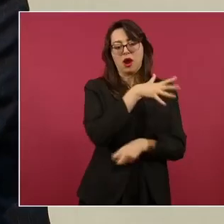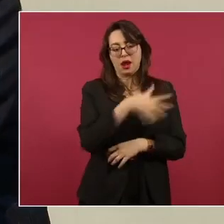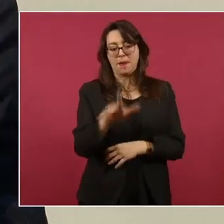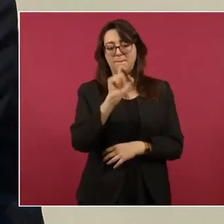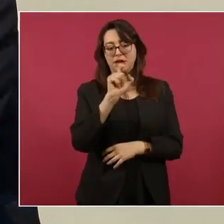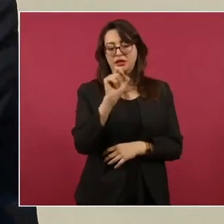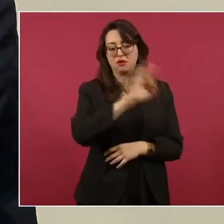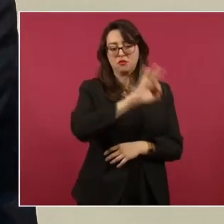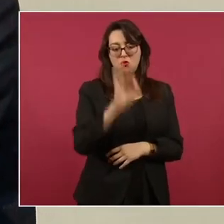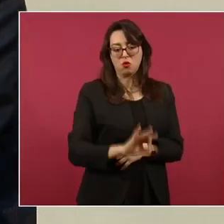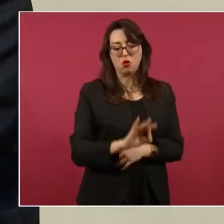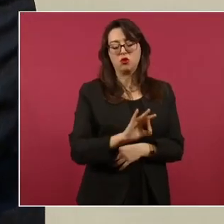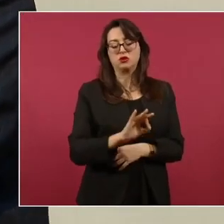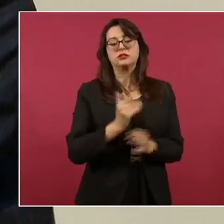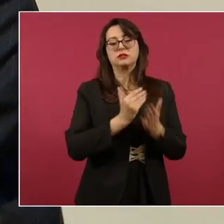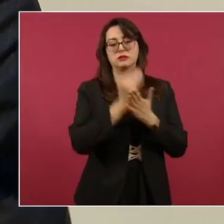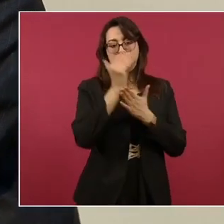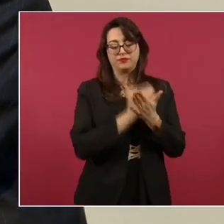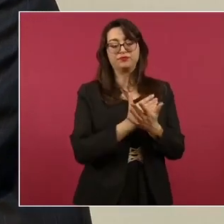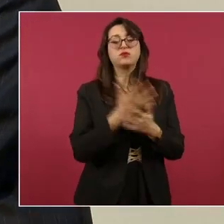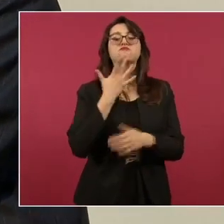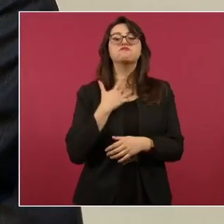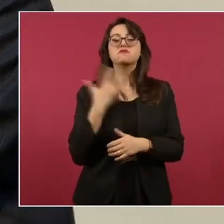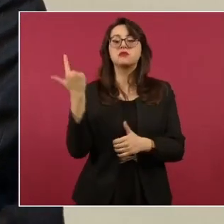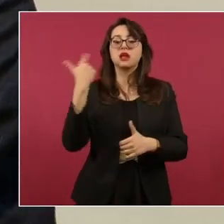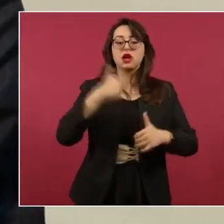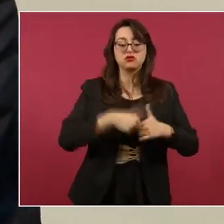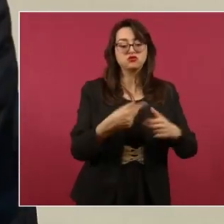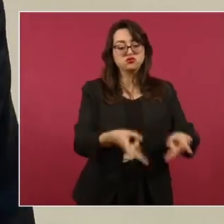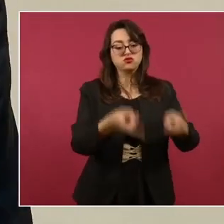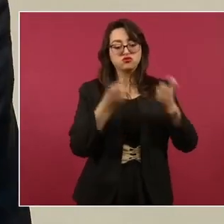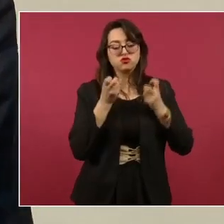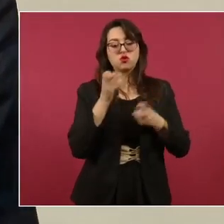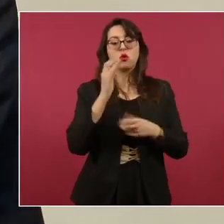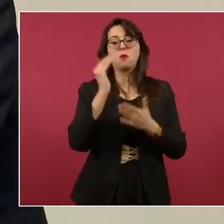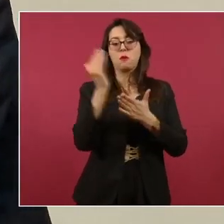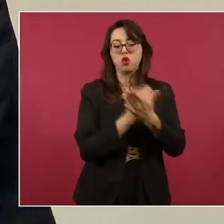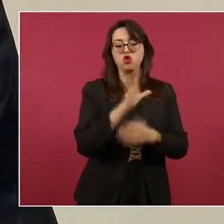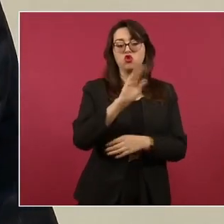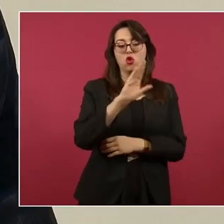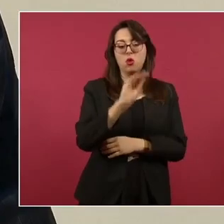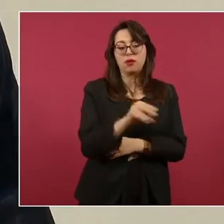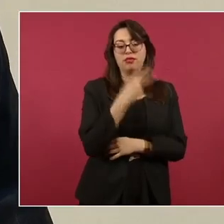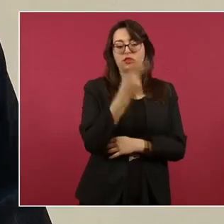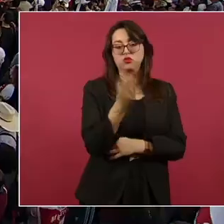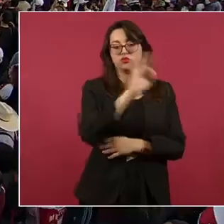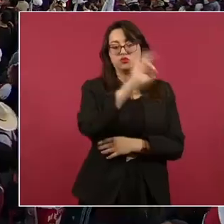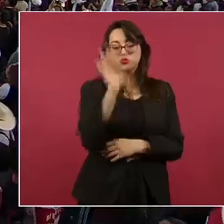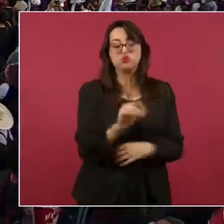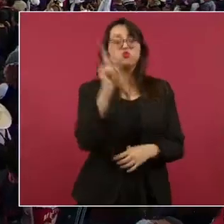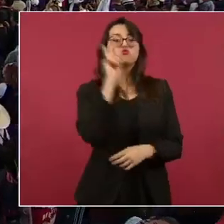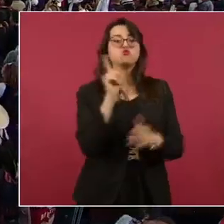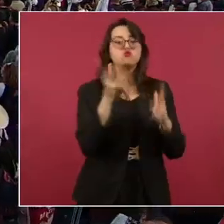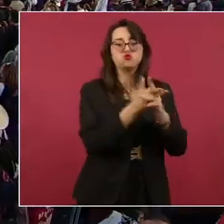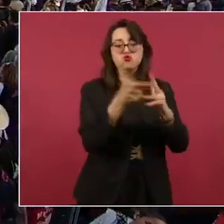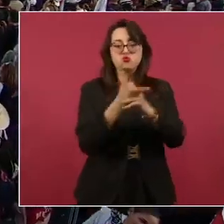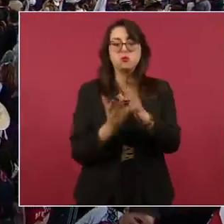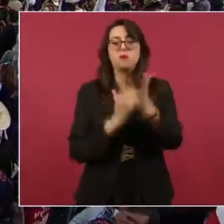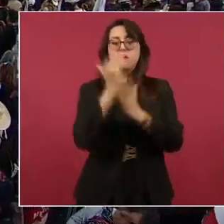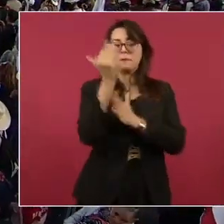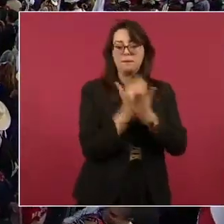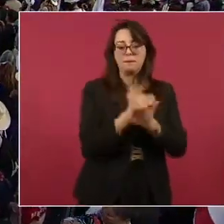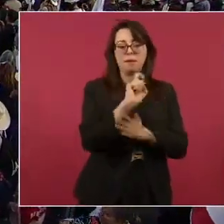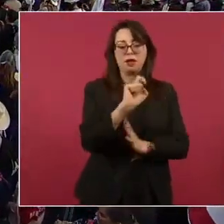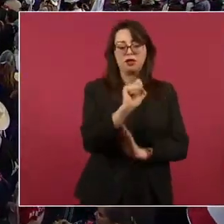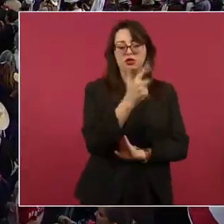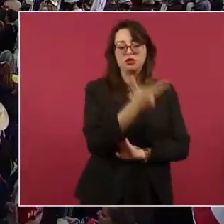el huachicol en 92%, el feminicidio en 28% y el